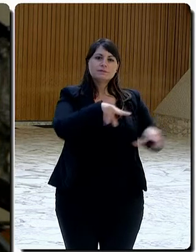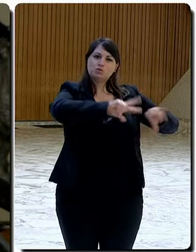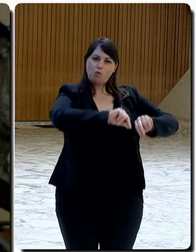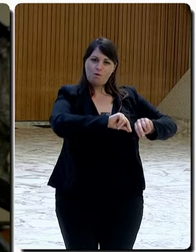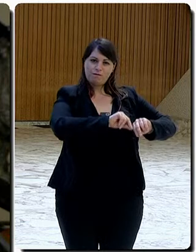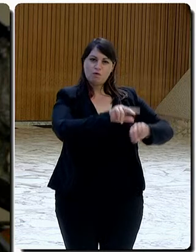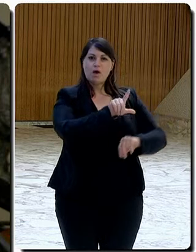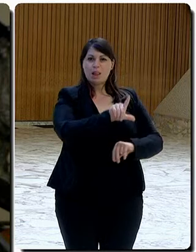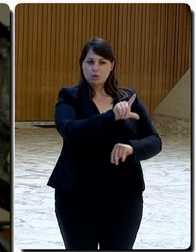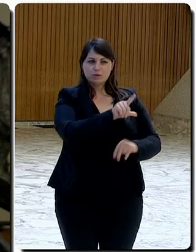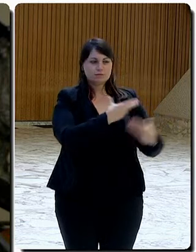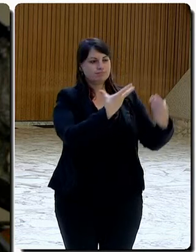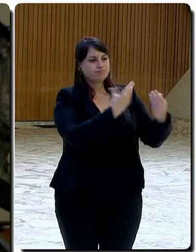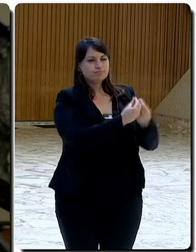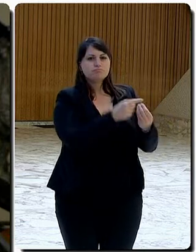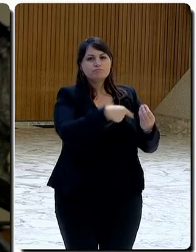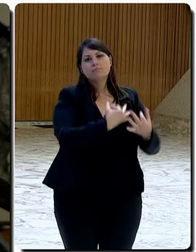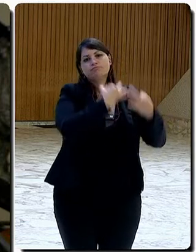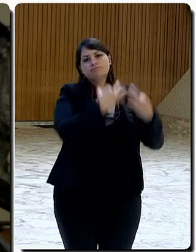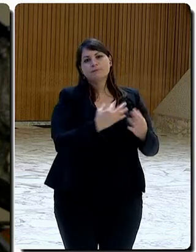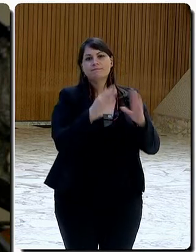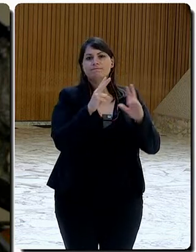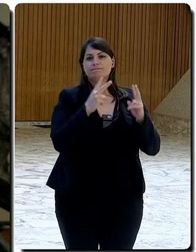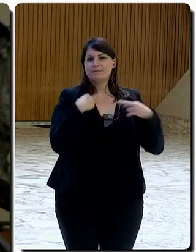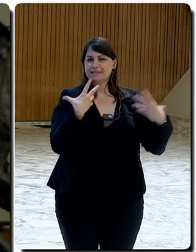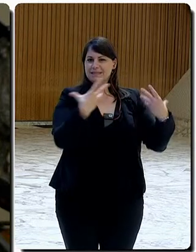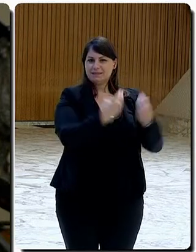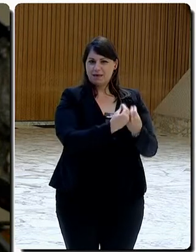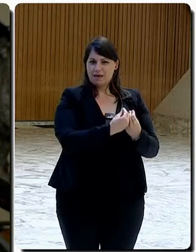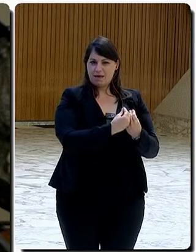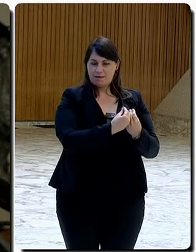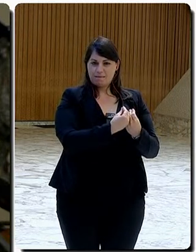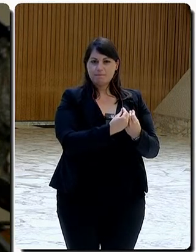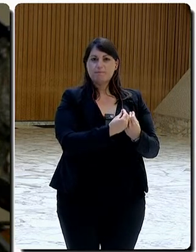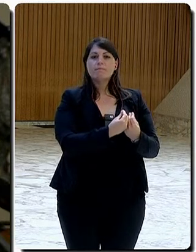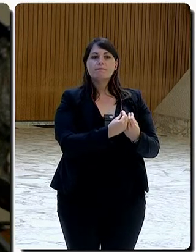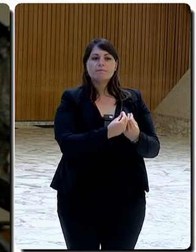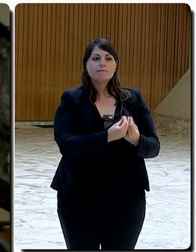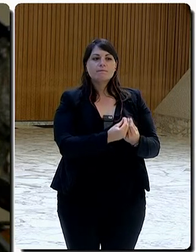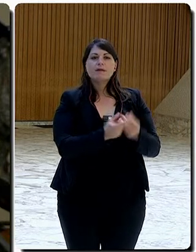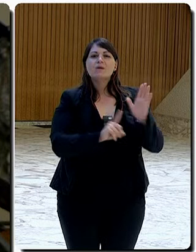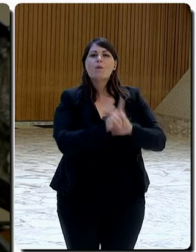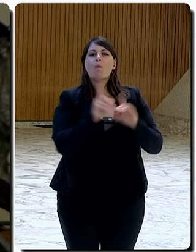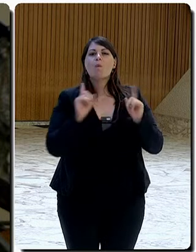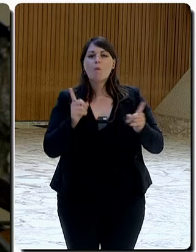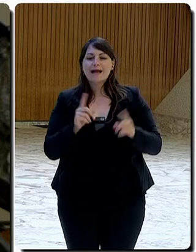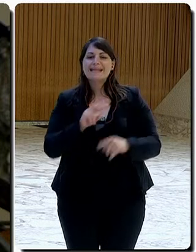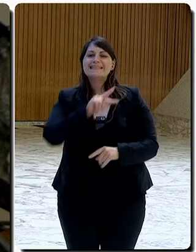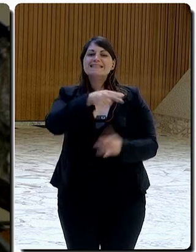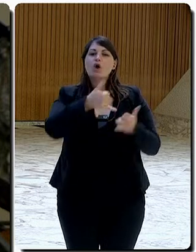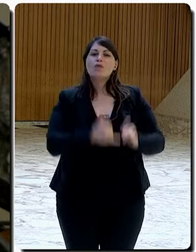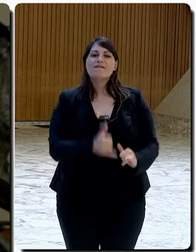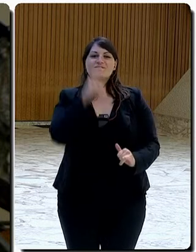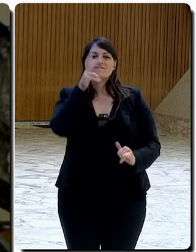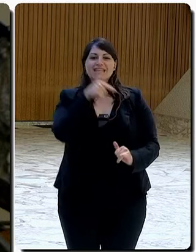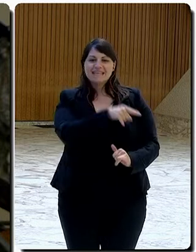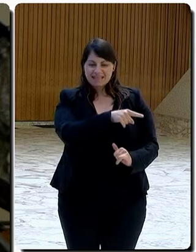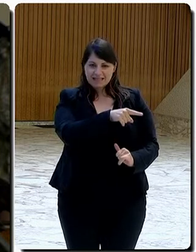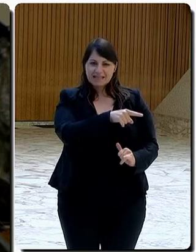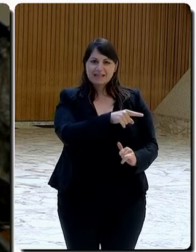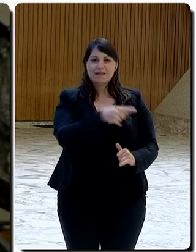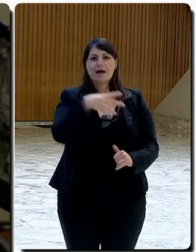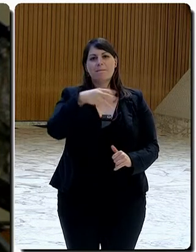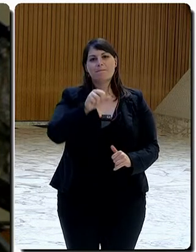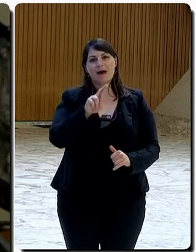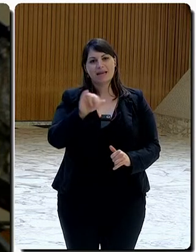juntos, y fruto de esta relación nació su segunda hija, María. La relación de Eva y Luis era